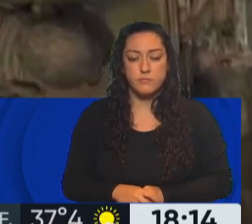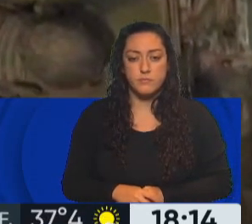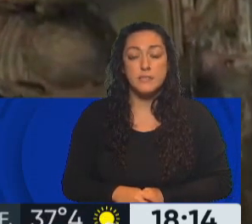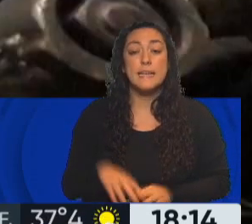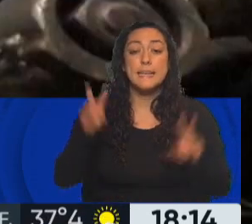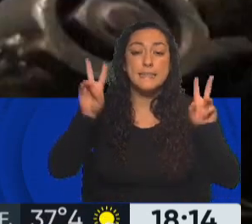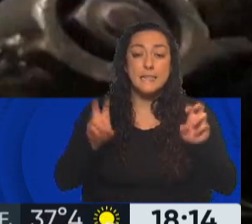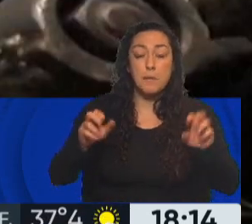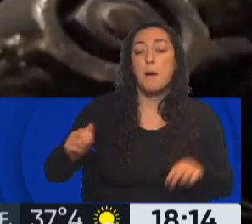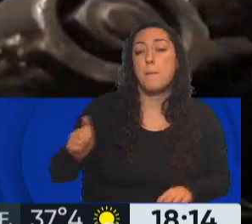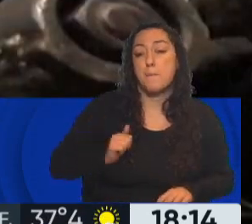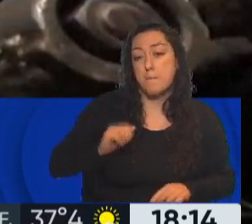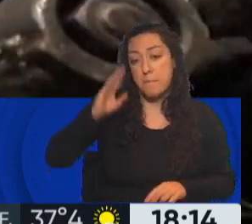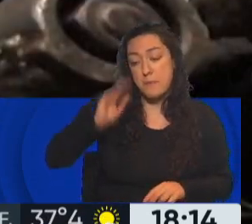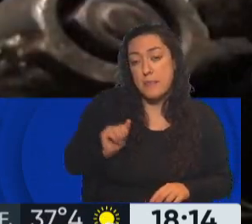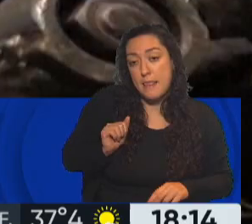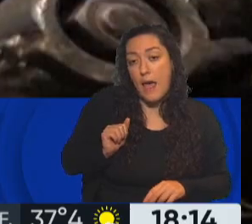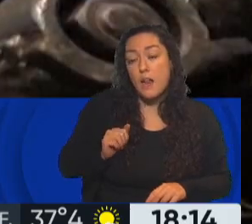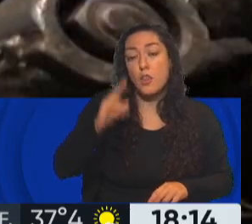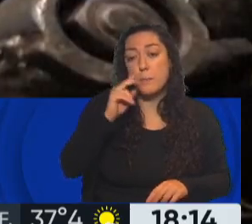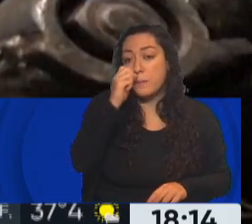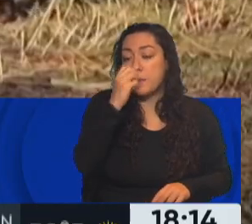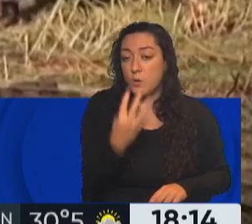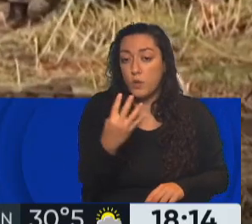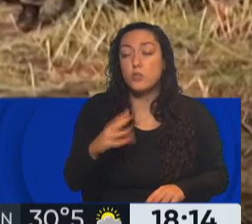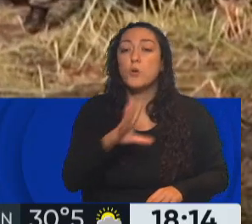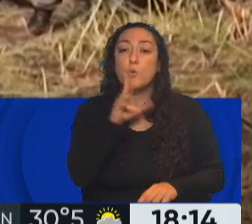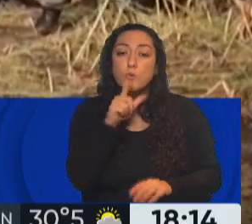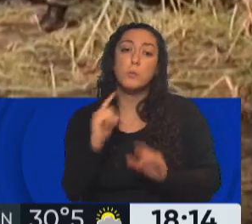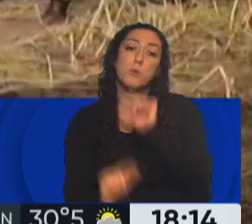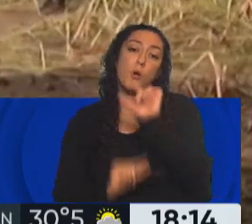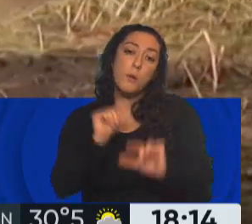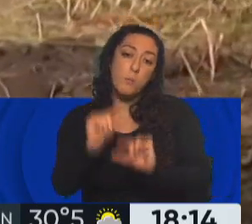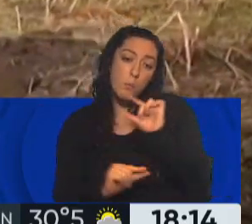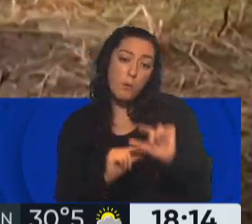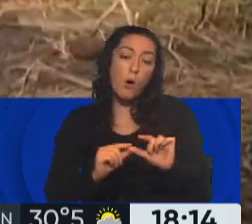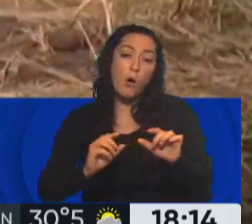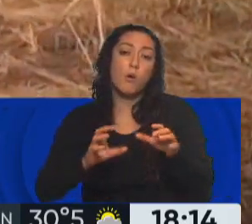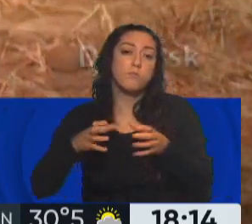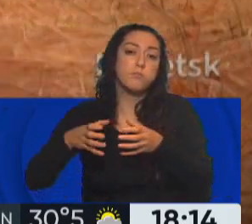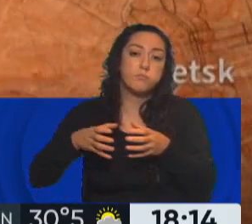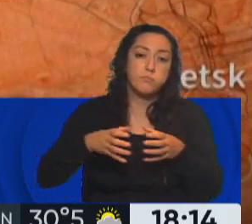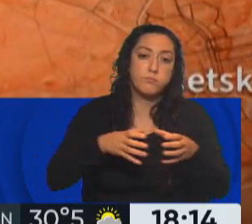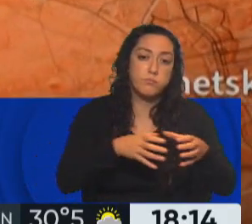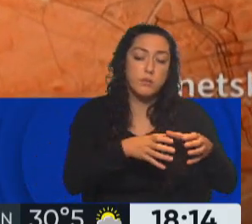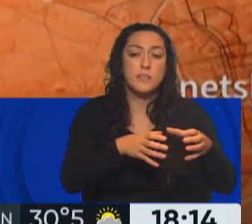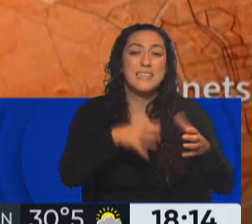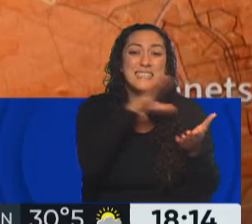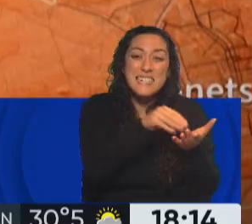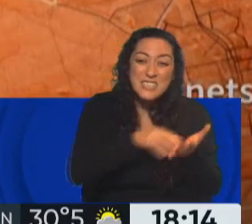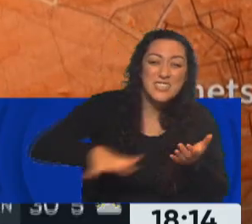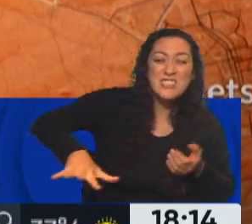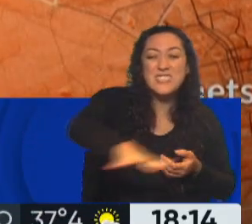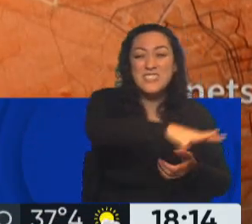estrictamente militar, Rusia realizó en 2024 lentos y costosos avances en el este ucraniano, pero aún no logra dominar todo el territorio que